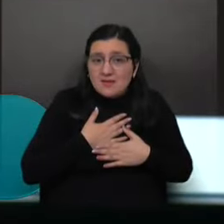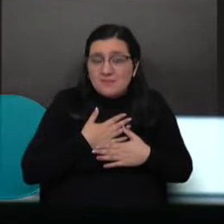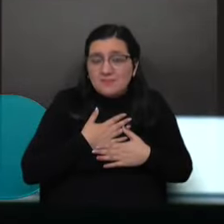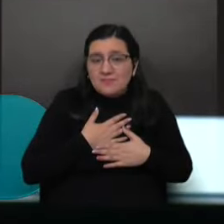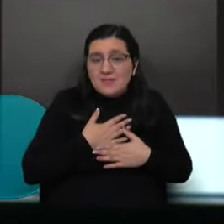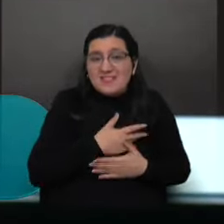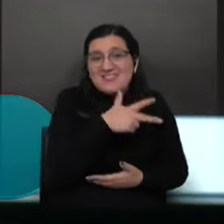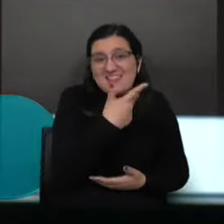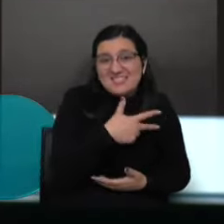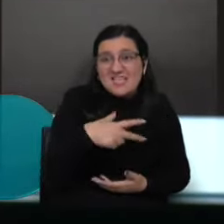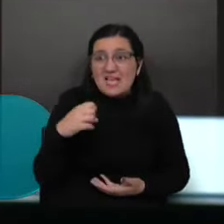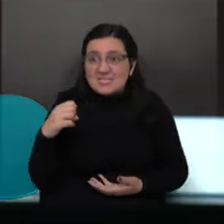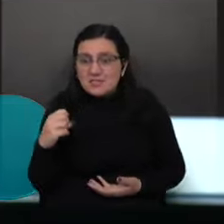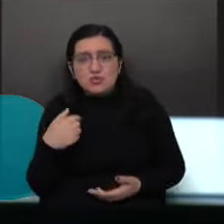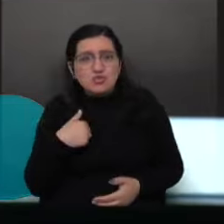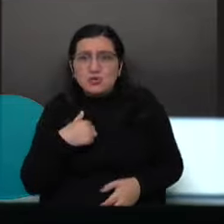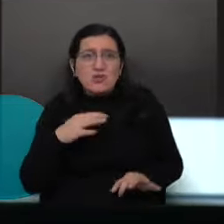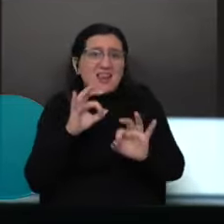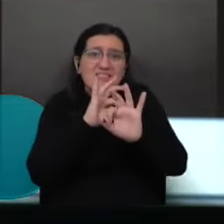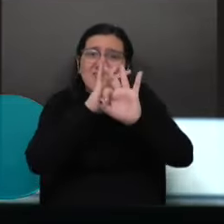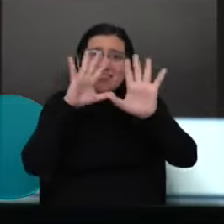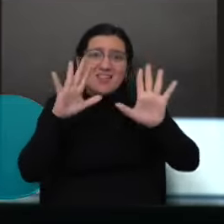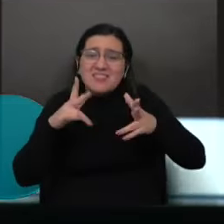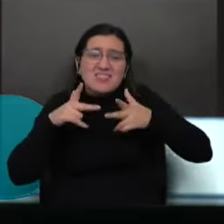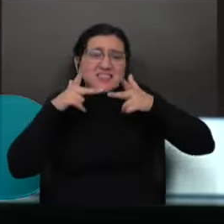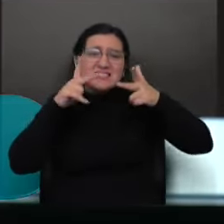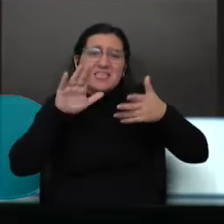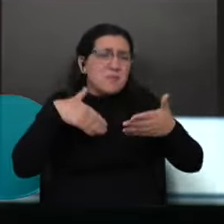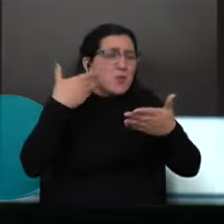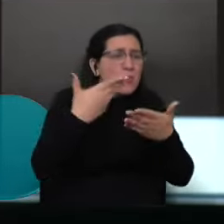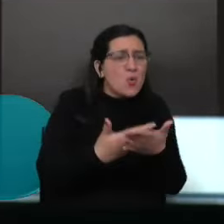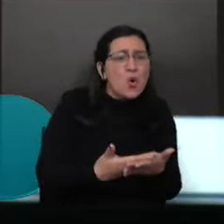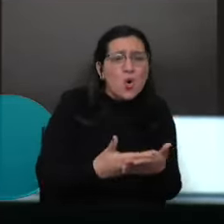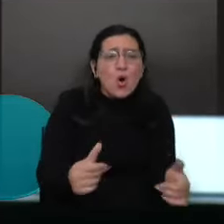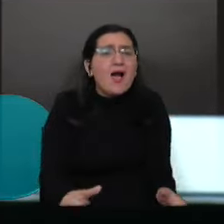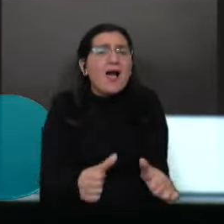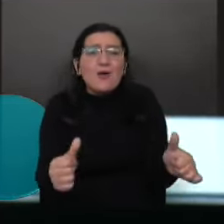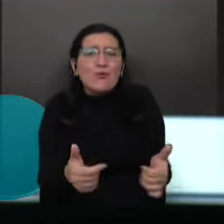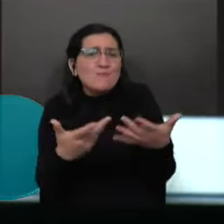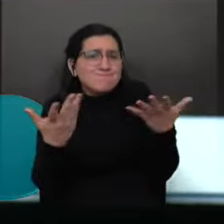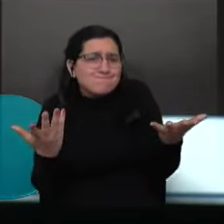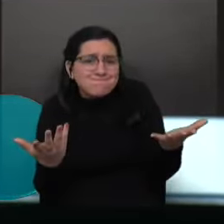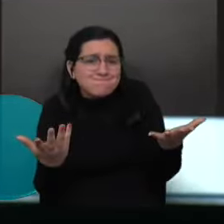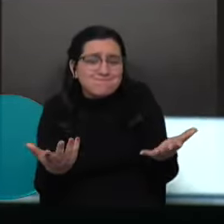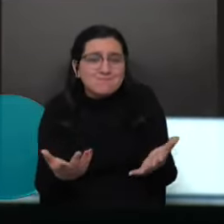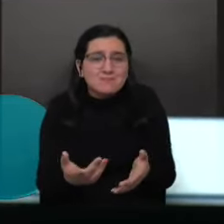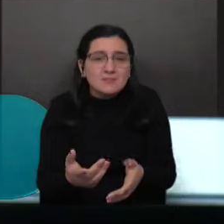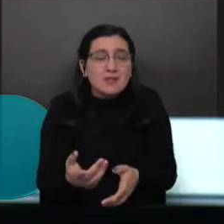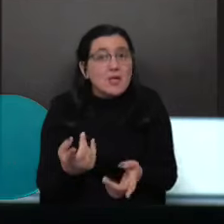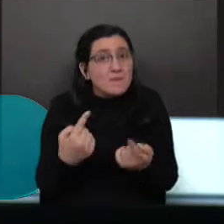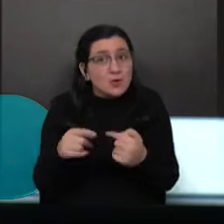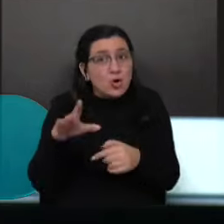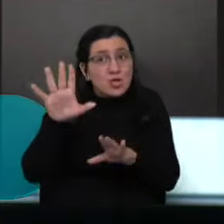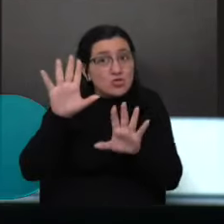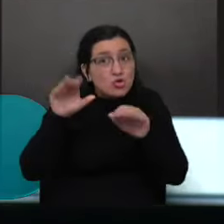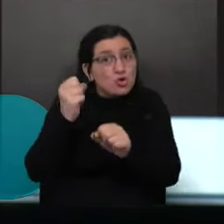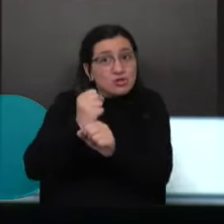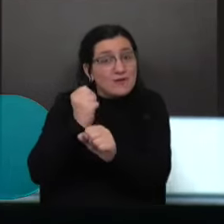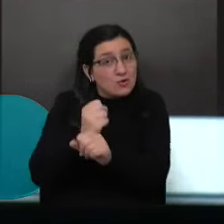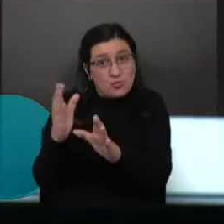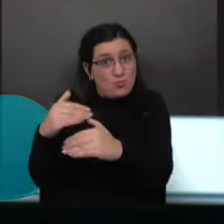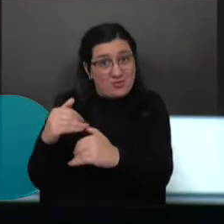acero para hacer decir eh proponer ejecutar en pocos lugares creo que debe pasar y ser